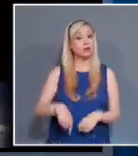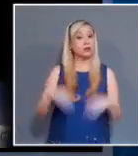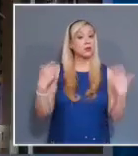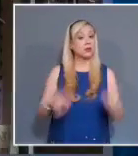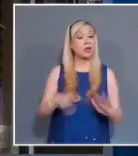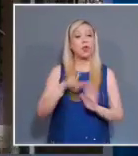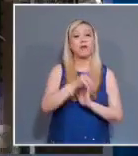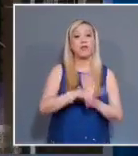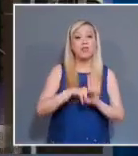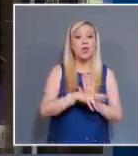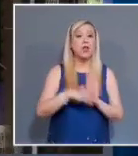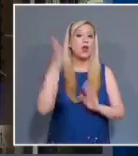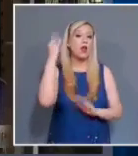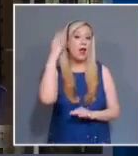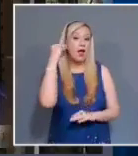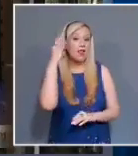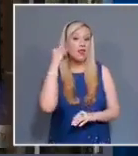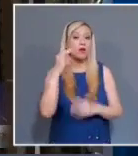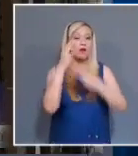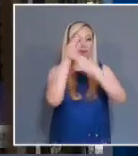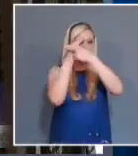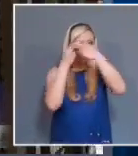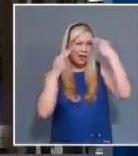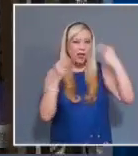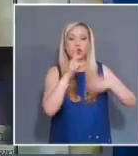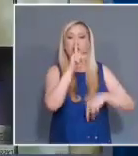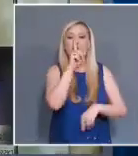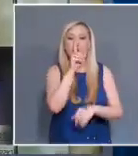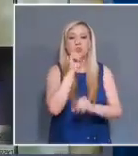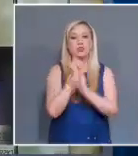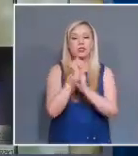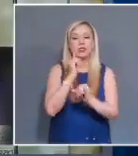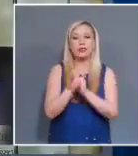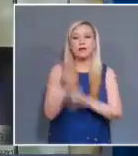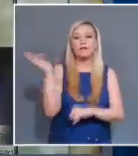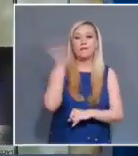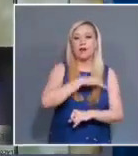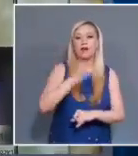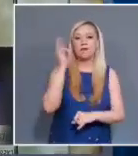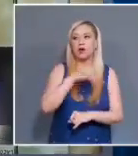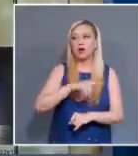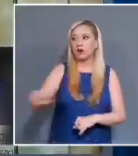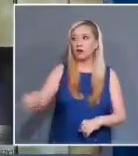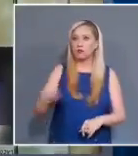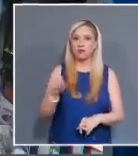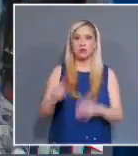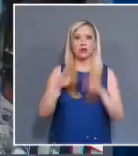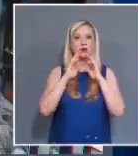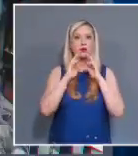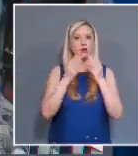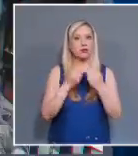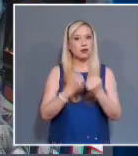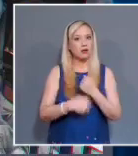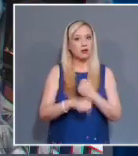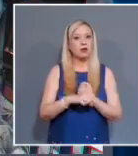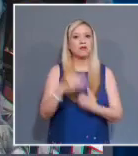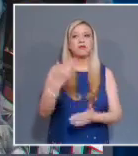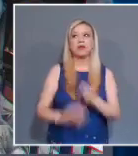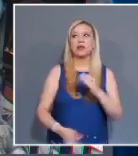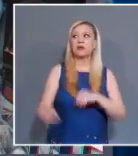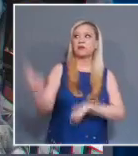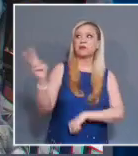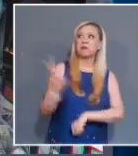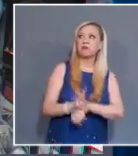Internet, falsificación y distribución de productos por medio de organizaciones criminales y falta de regulación. Según un reporte de